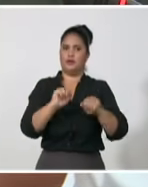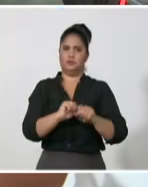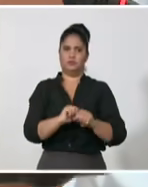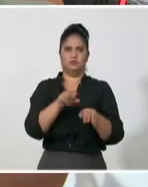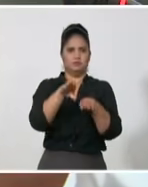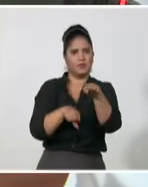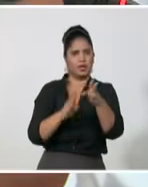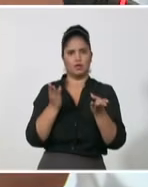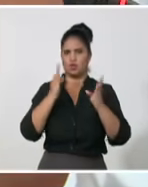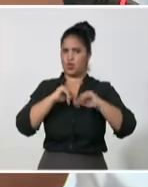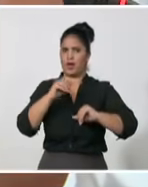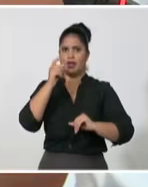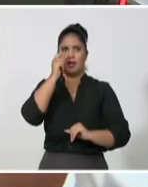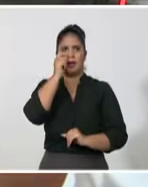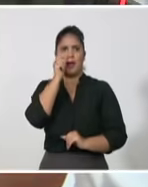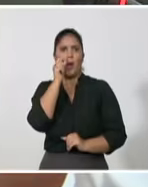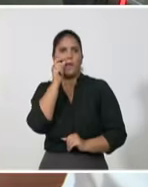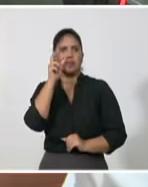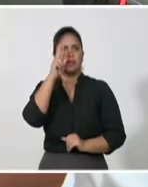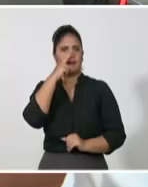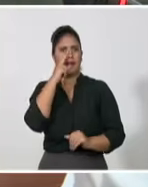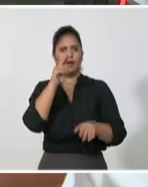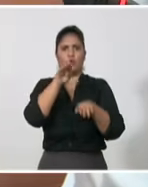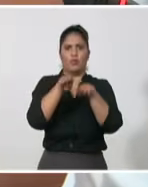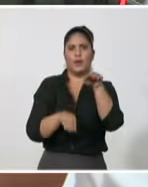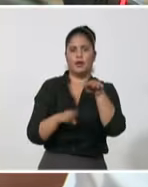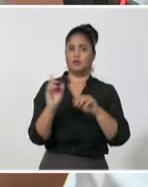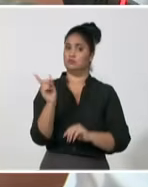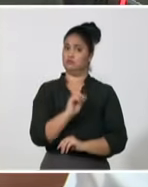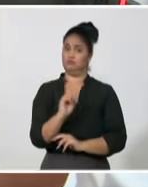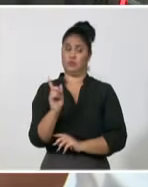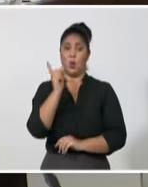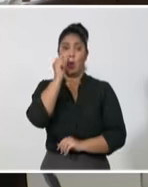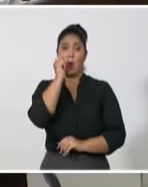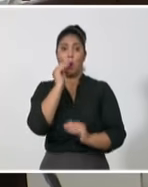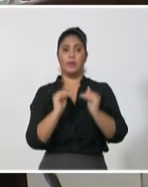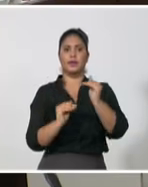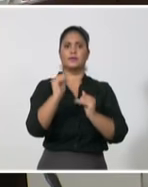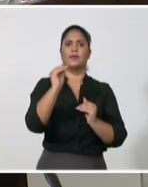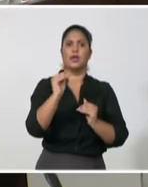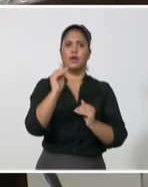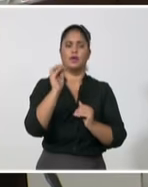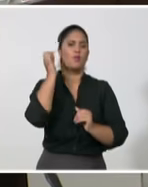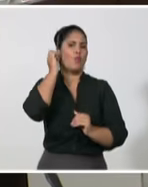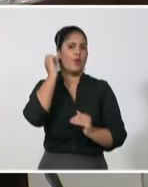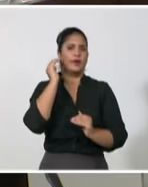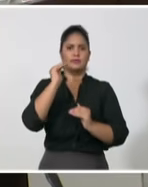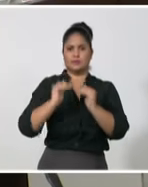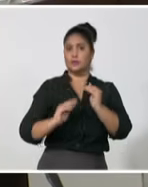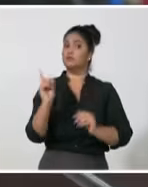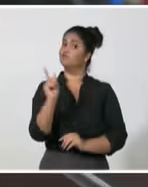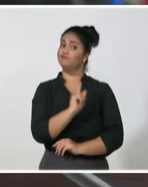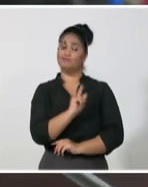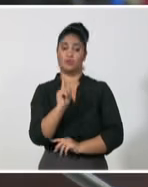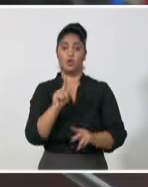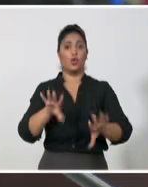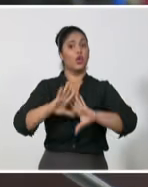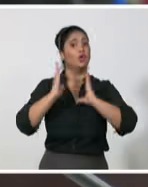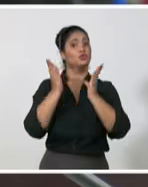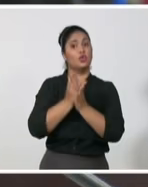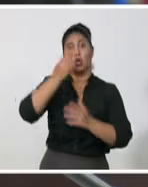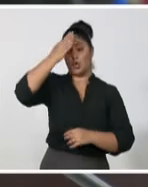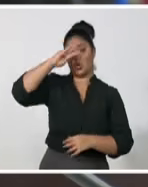cualidades personales no es poner la mujer o poner en negro poner a mulato para cumplir un requisito estadístico